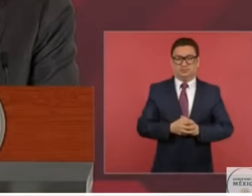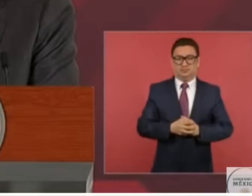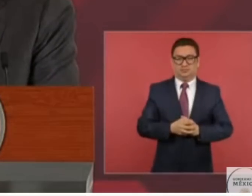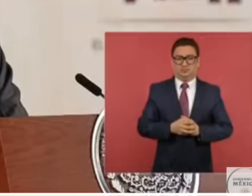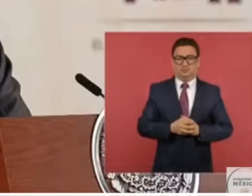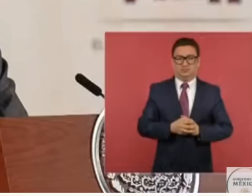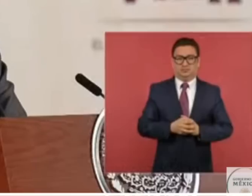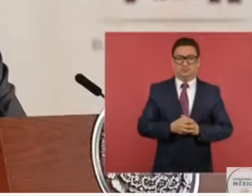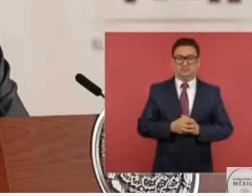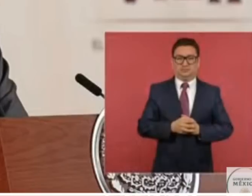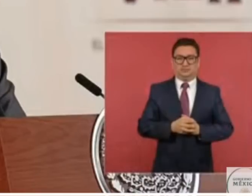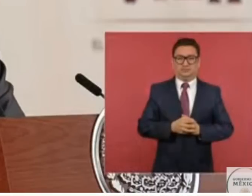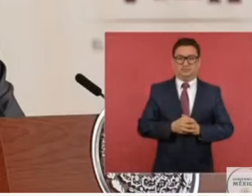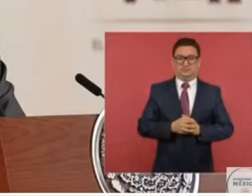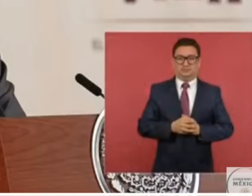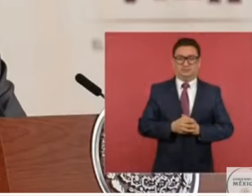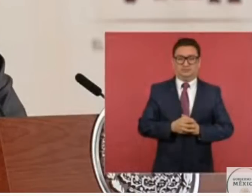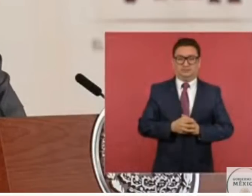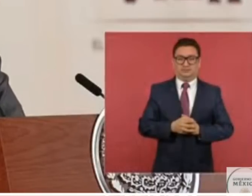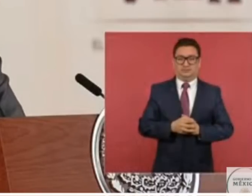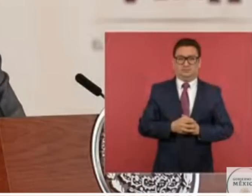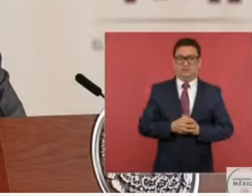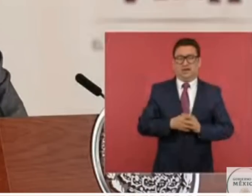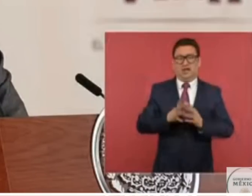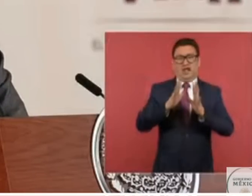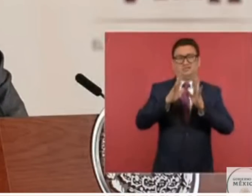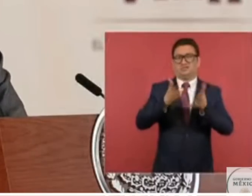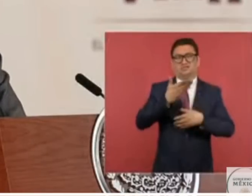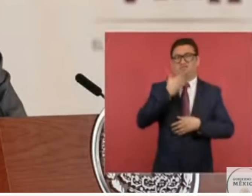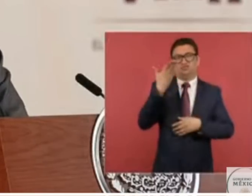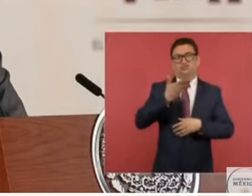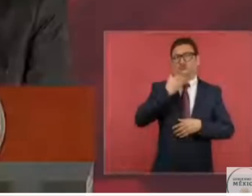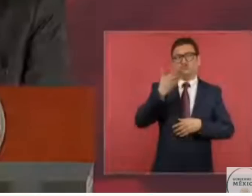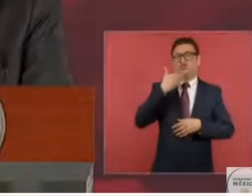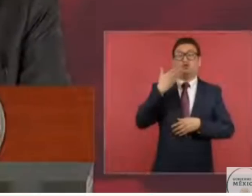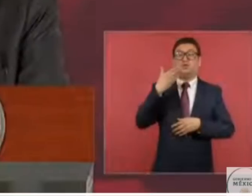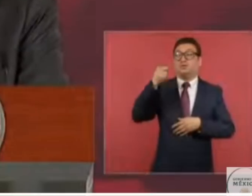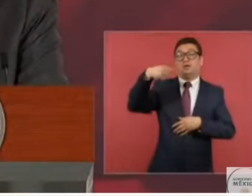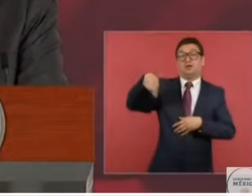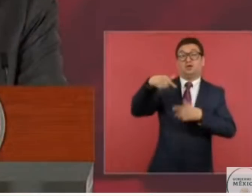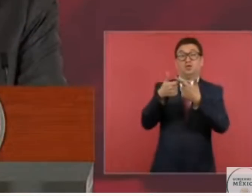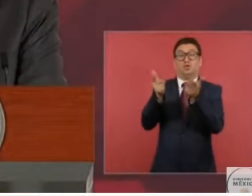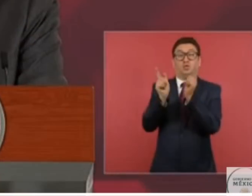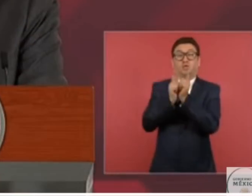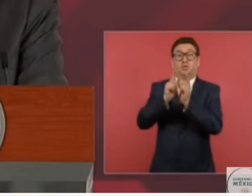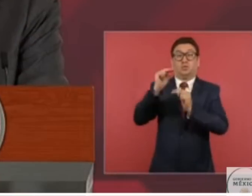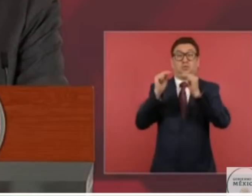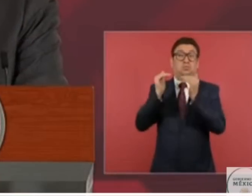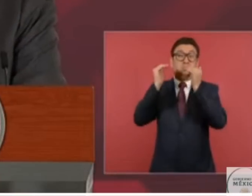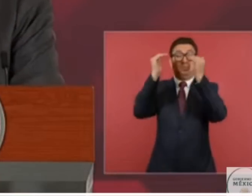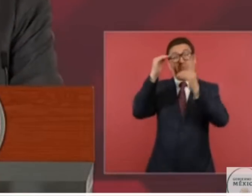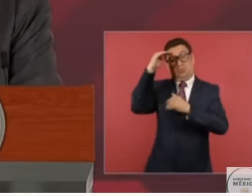O sea, es... Y así nos metieron muchas cosas en la cabeza. ¿Quién era el